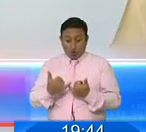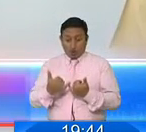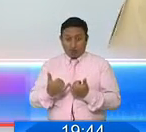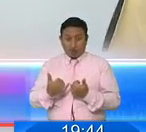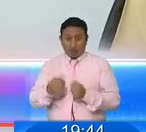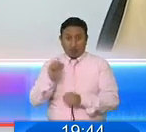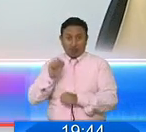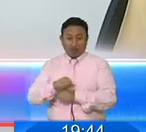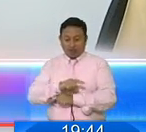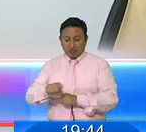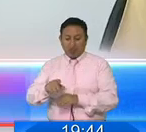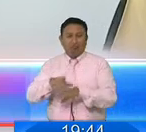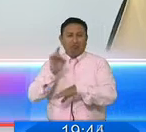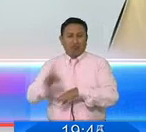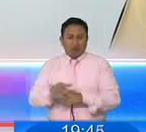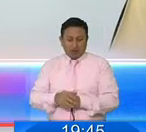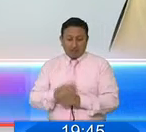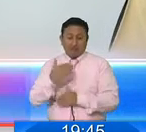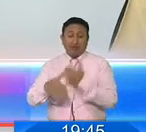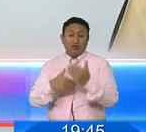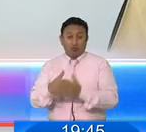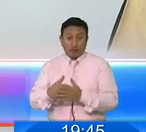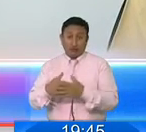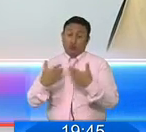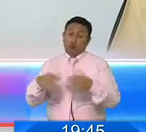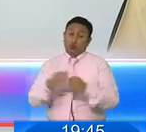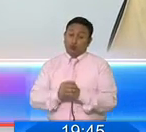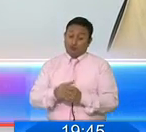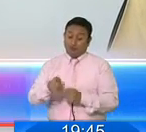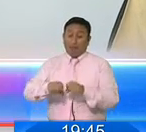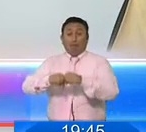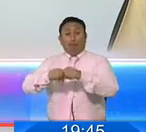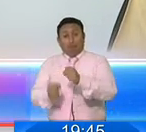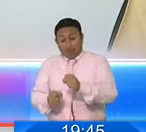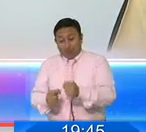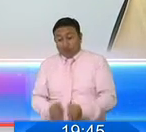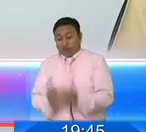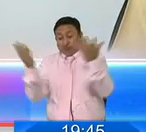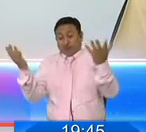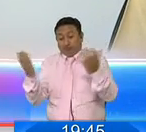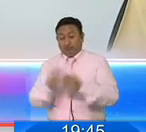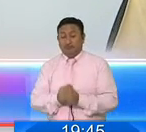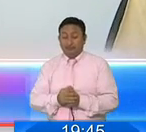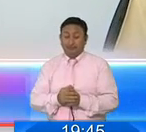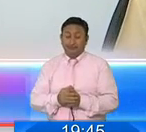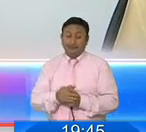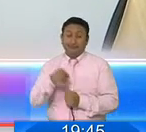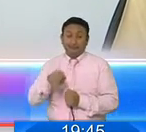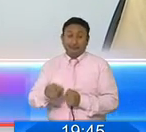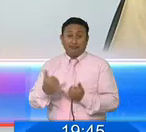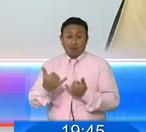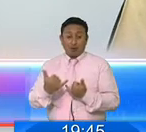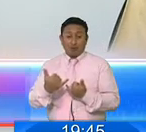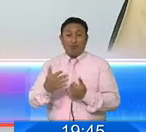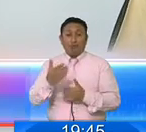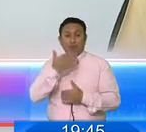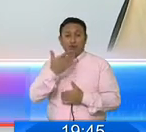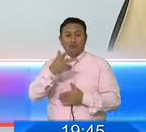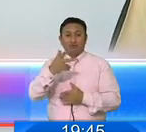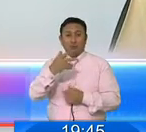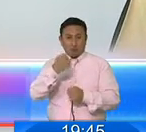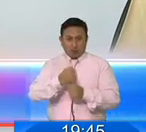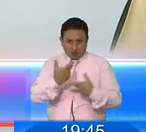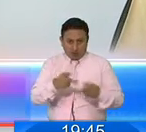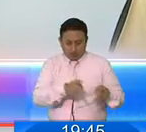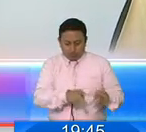trabajo con responsabilidad lógicamente puede en algún momento fallar esta válvula y está este trabajo planificado que lo vamos